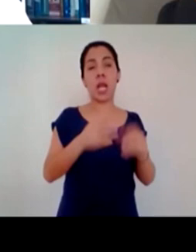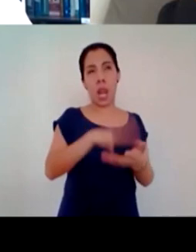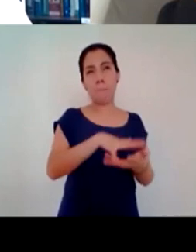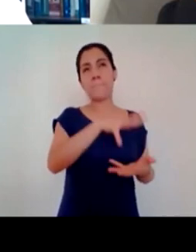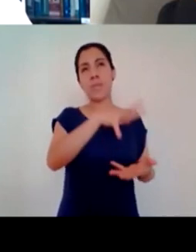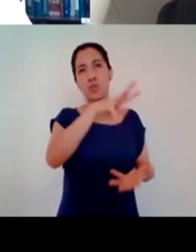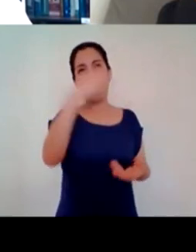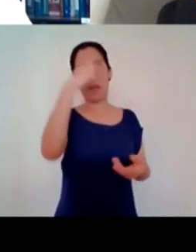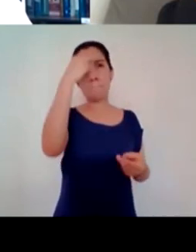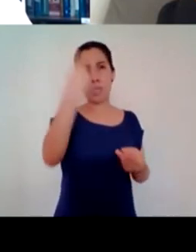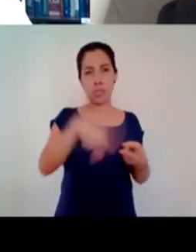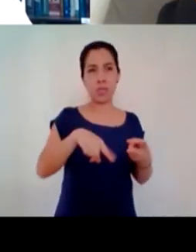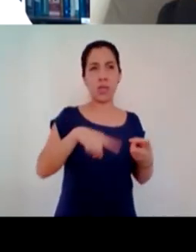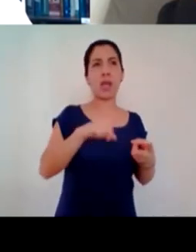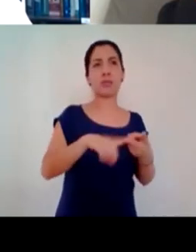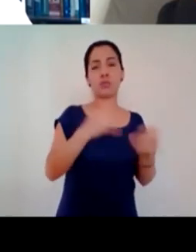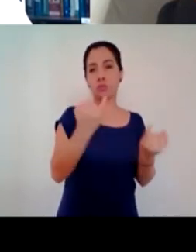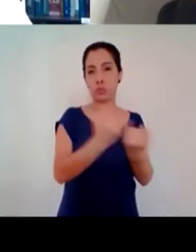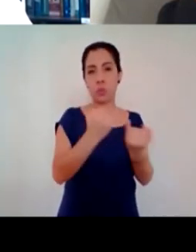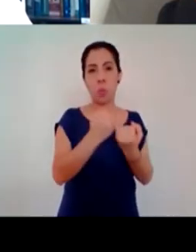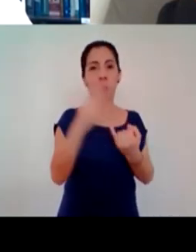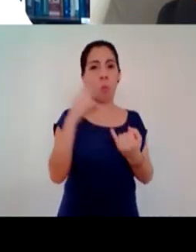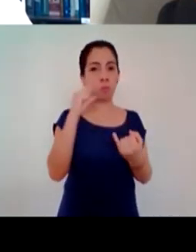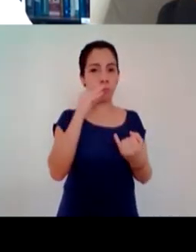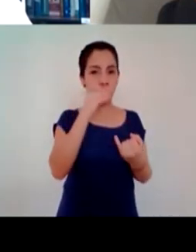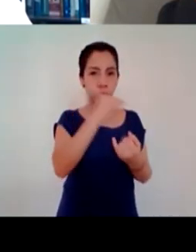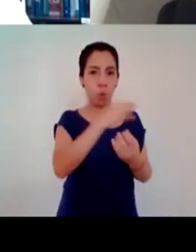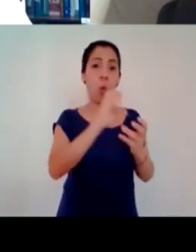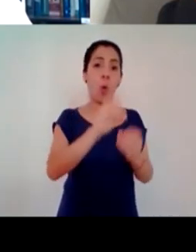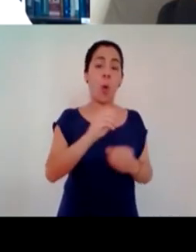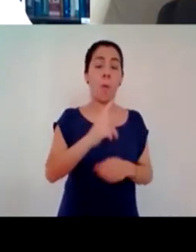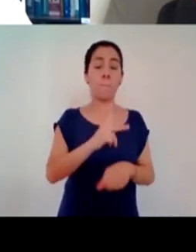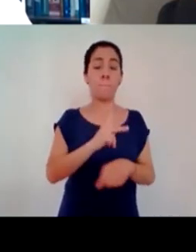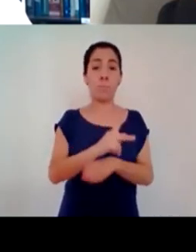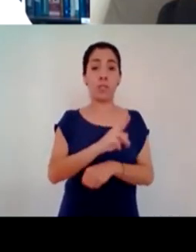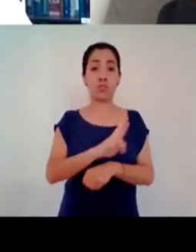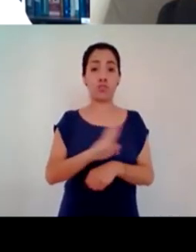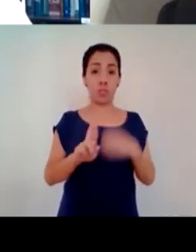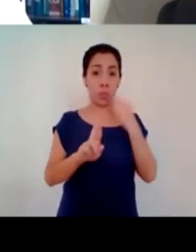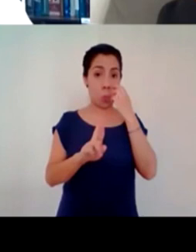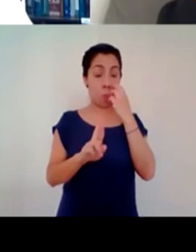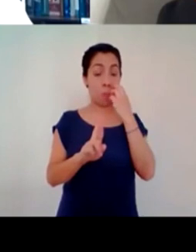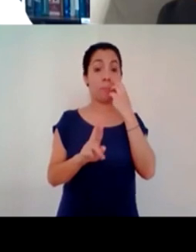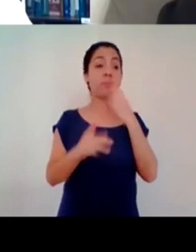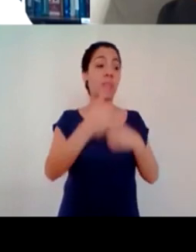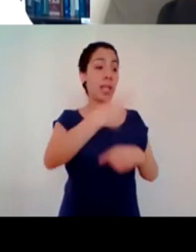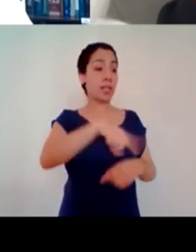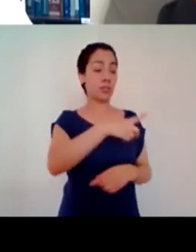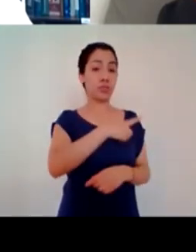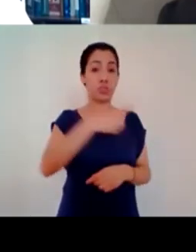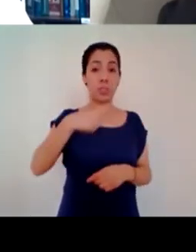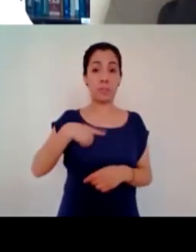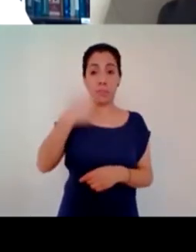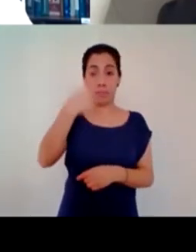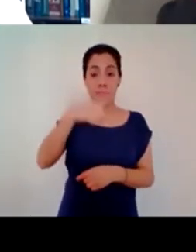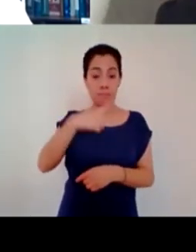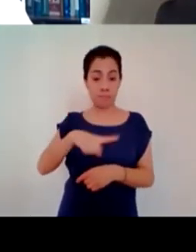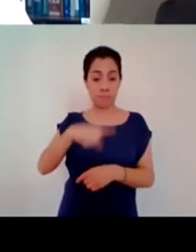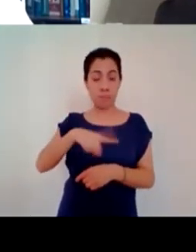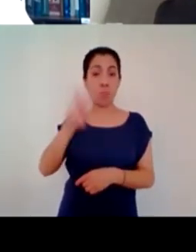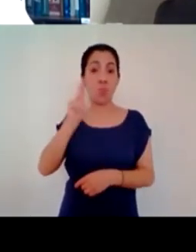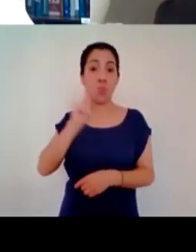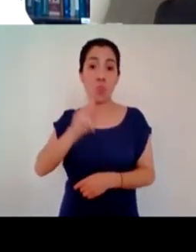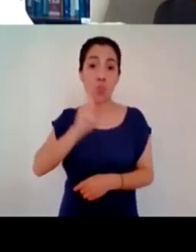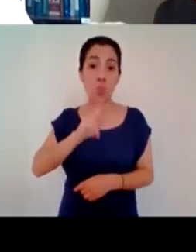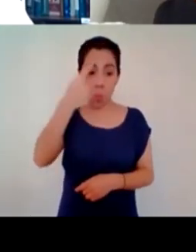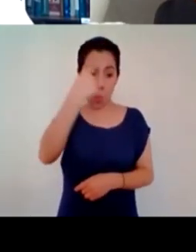mexicanos, puertorriqueños, y tenían que presentar una muestra de orina negativa para la droga que utilizaban, pues precisamente para